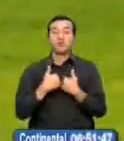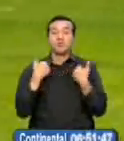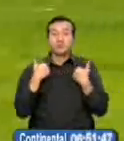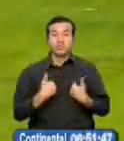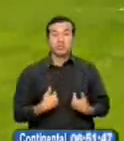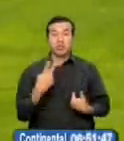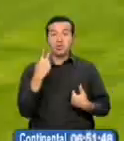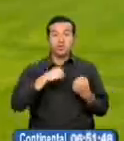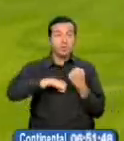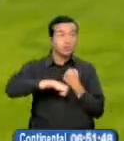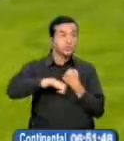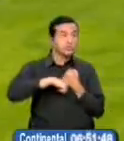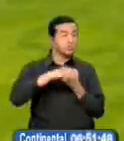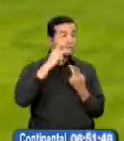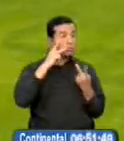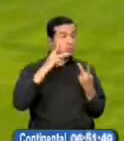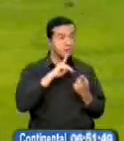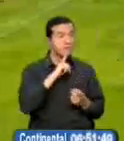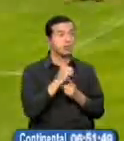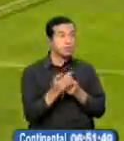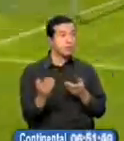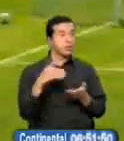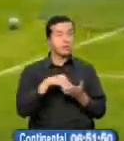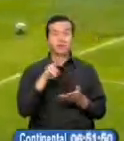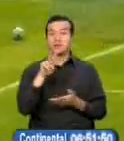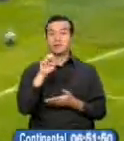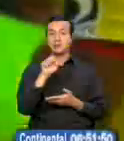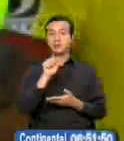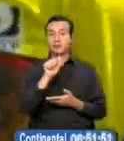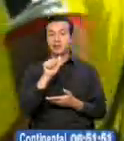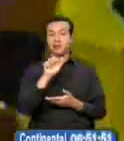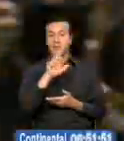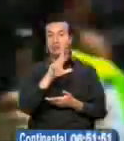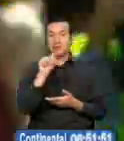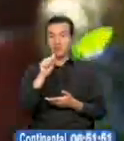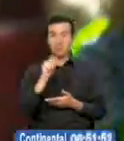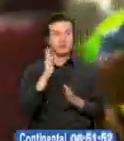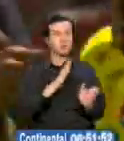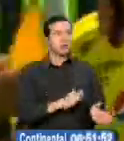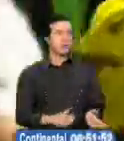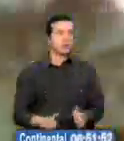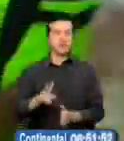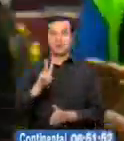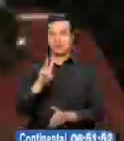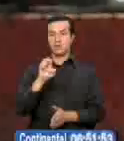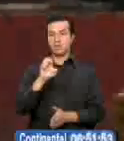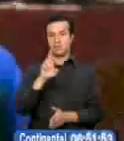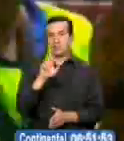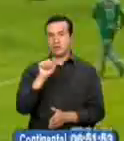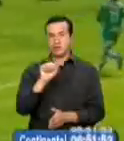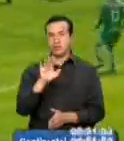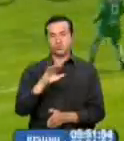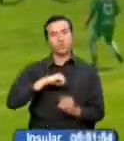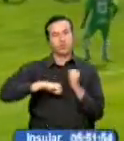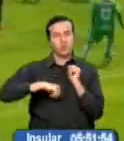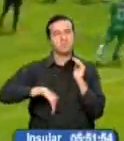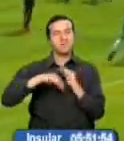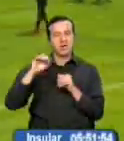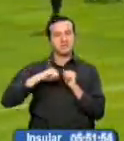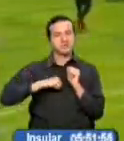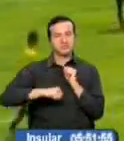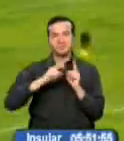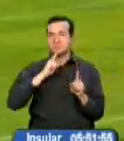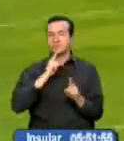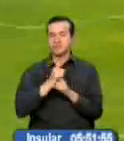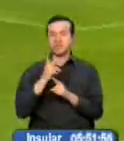con 2 goles. Y aquí está nuevamente Vera. Para definir, Vera, el jugador de los goles importantes en los partidos en los